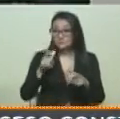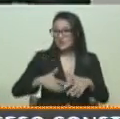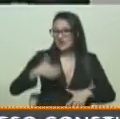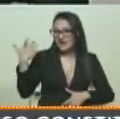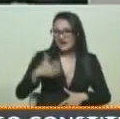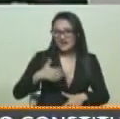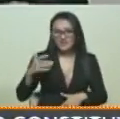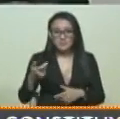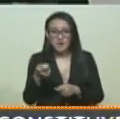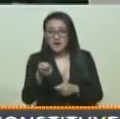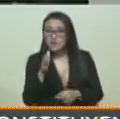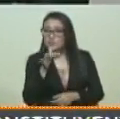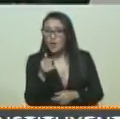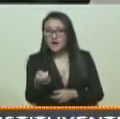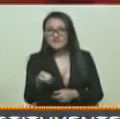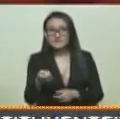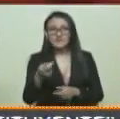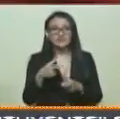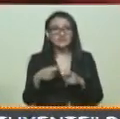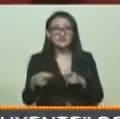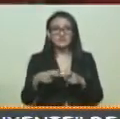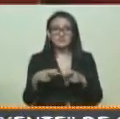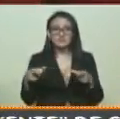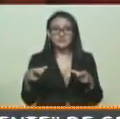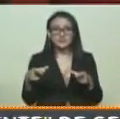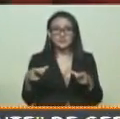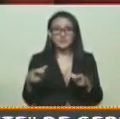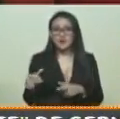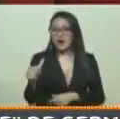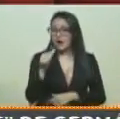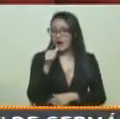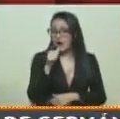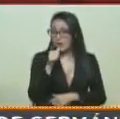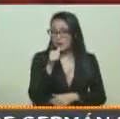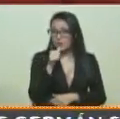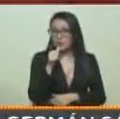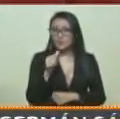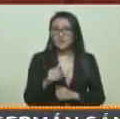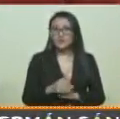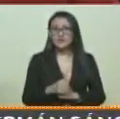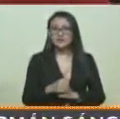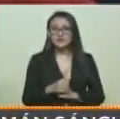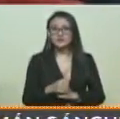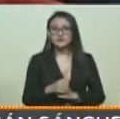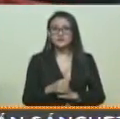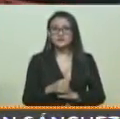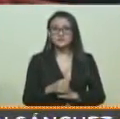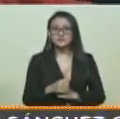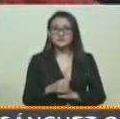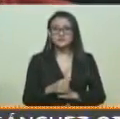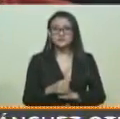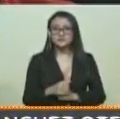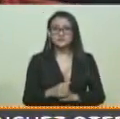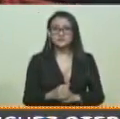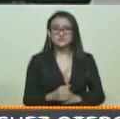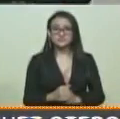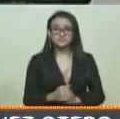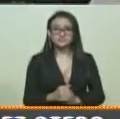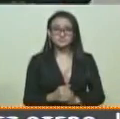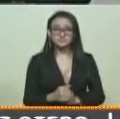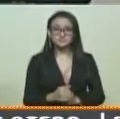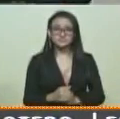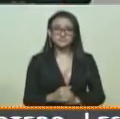cajeros automáticos, agua, sistemas de bombeo,